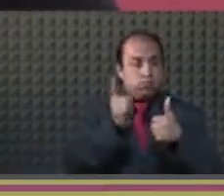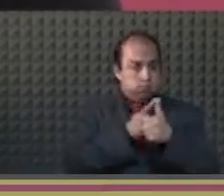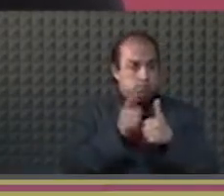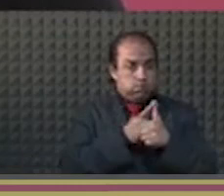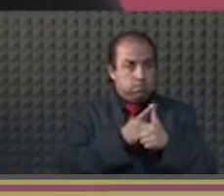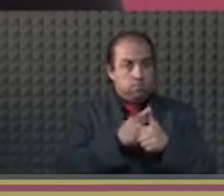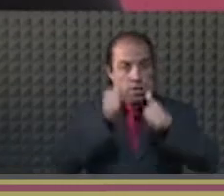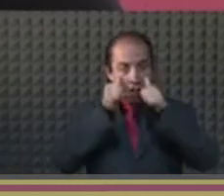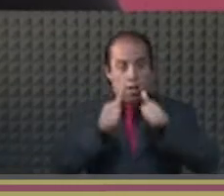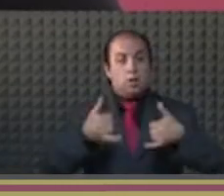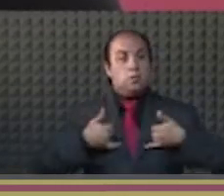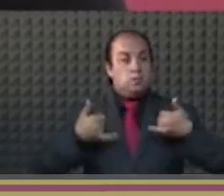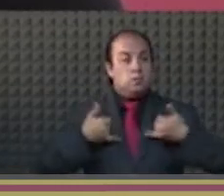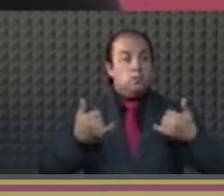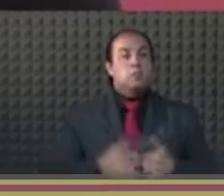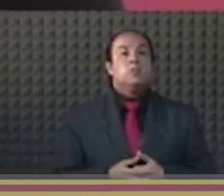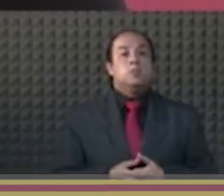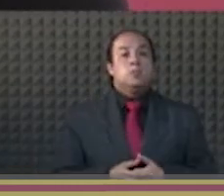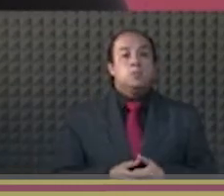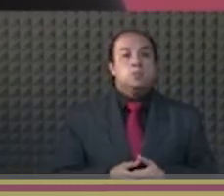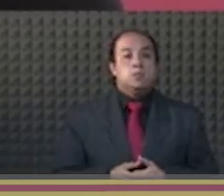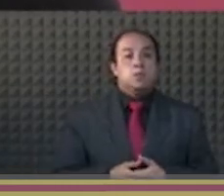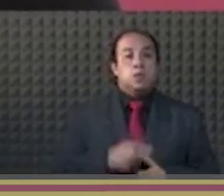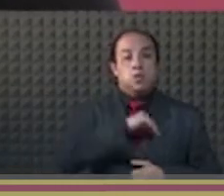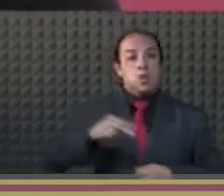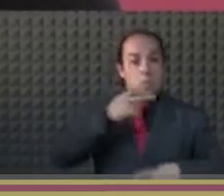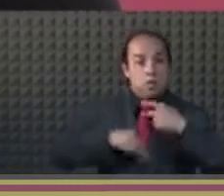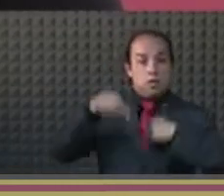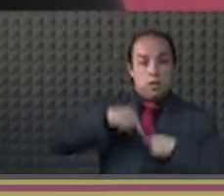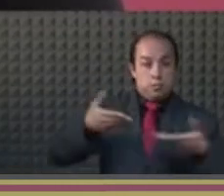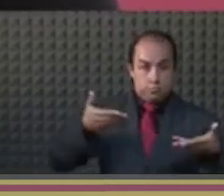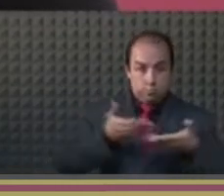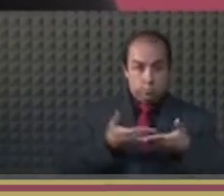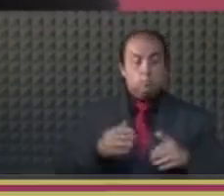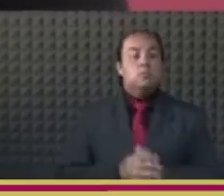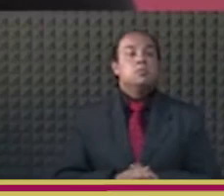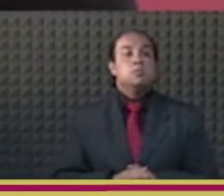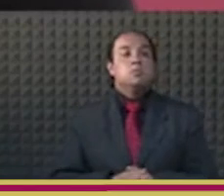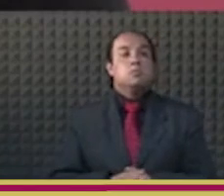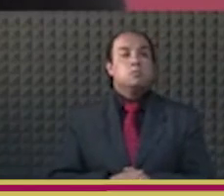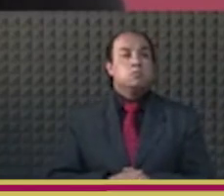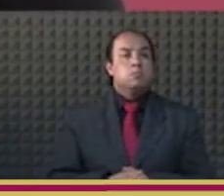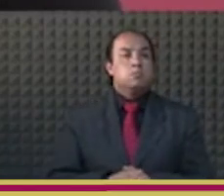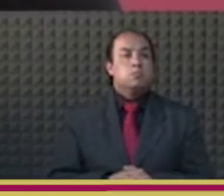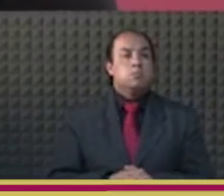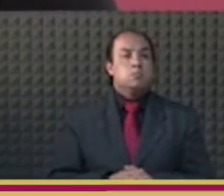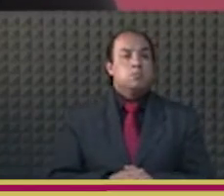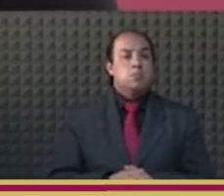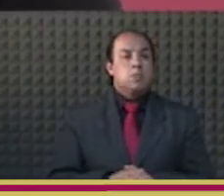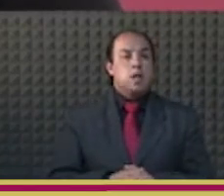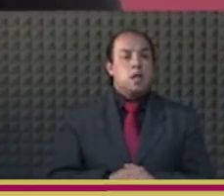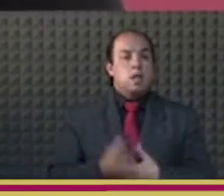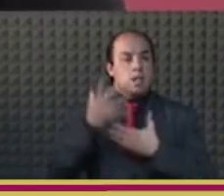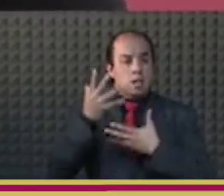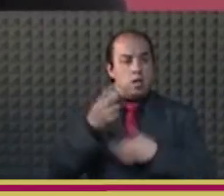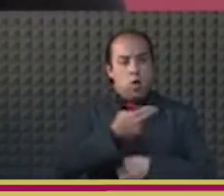prioridad atender a los jóvenes y por eso estamos aquí presentes. No me queda más que desearles el